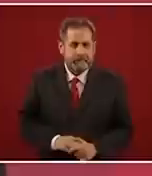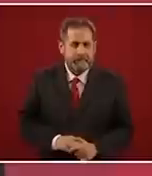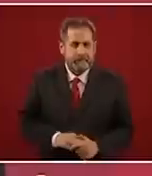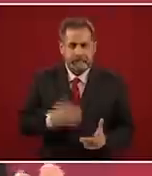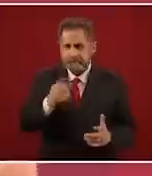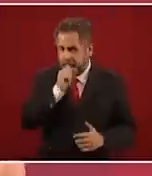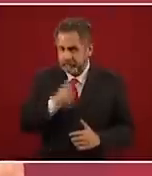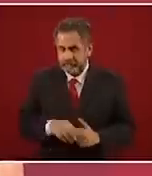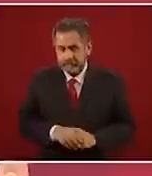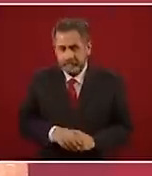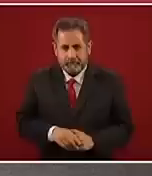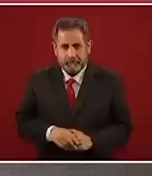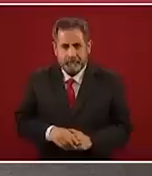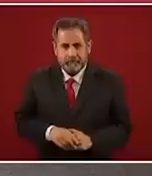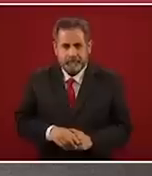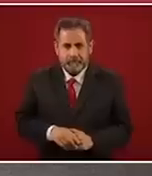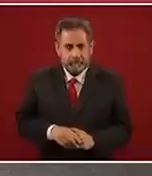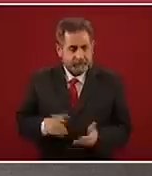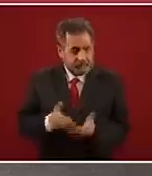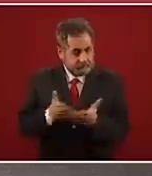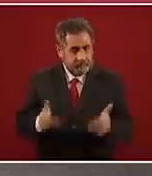Y es ahora,